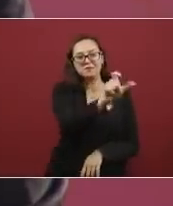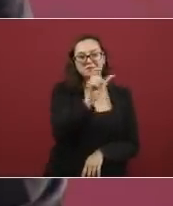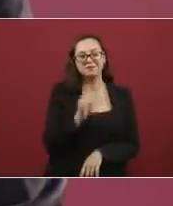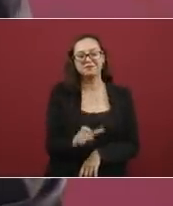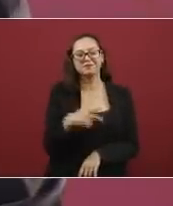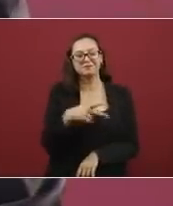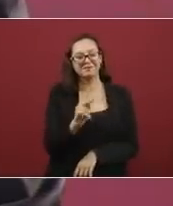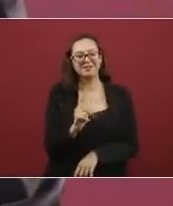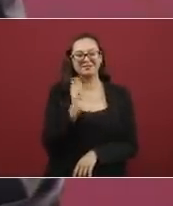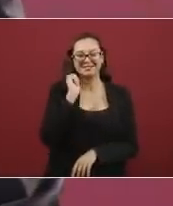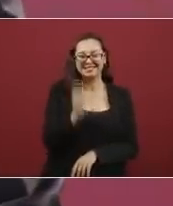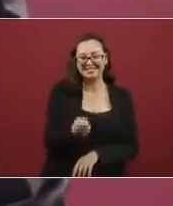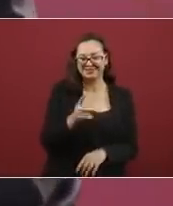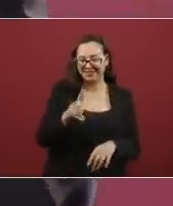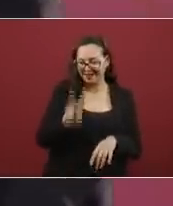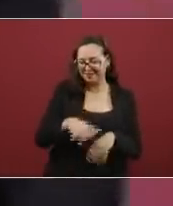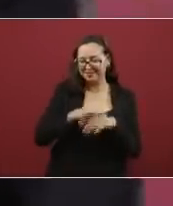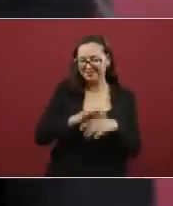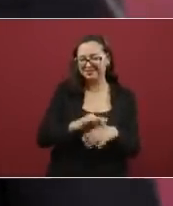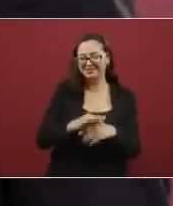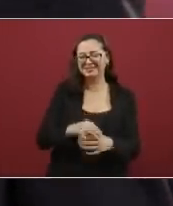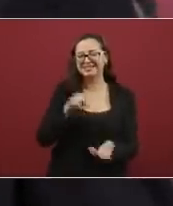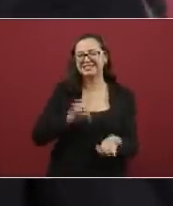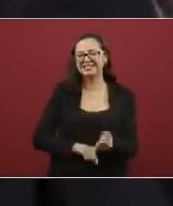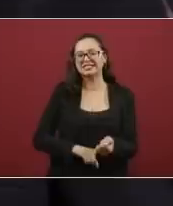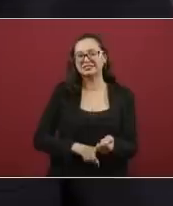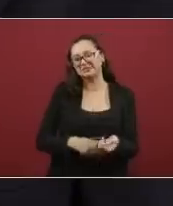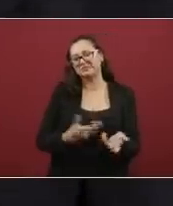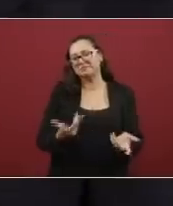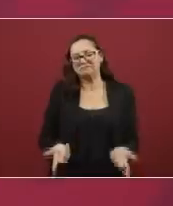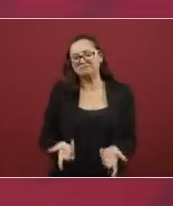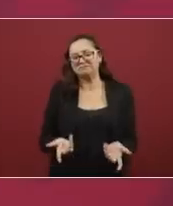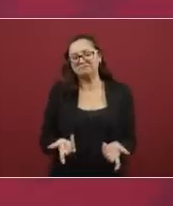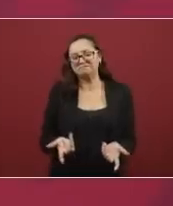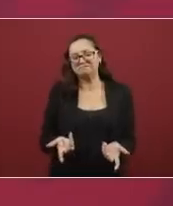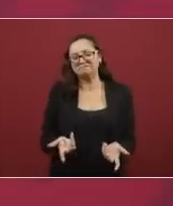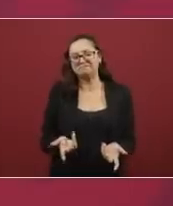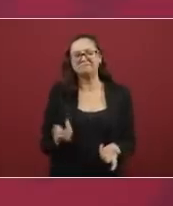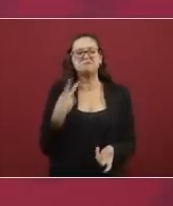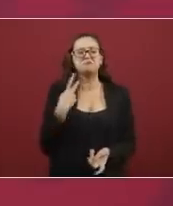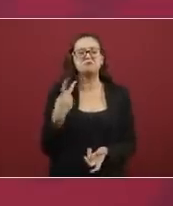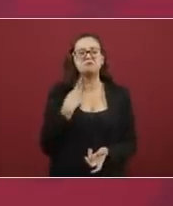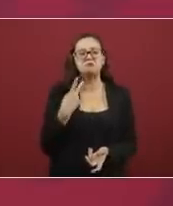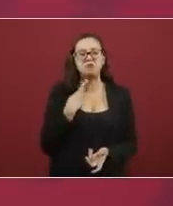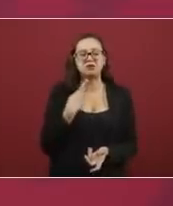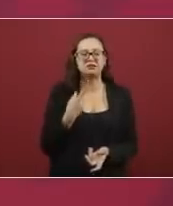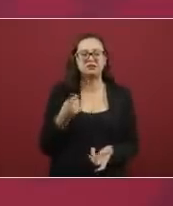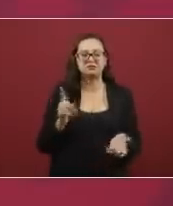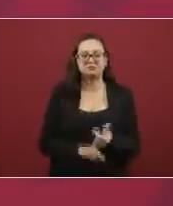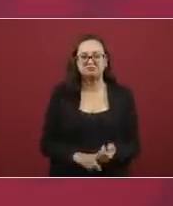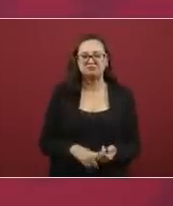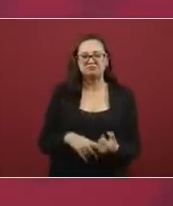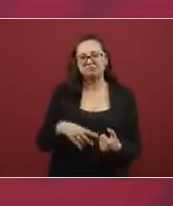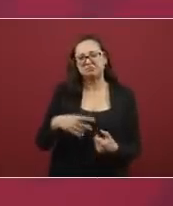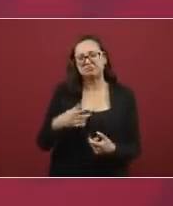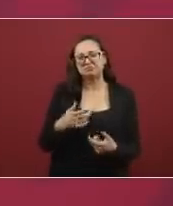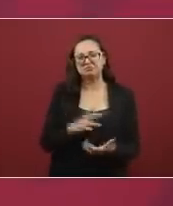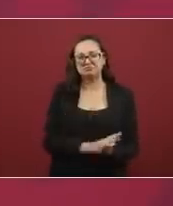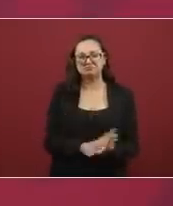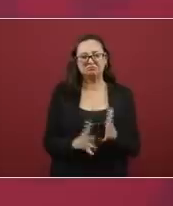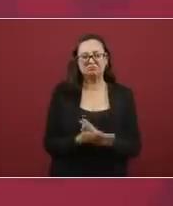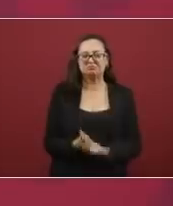reformas estructurales no son más que políticas de pillaje y